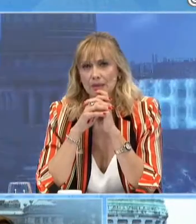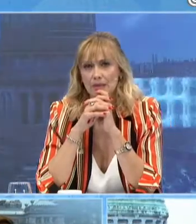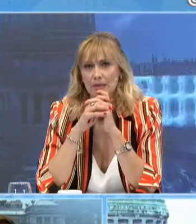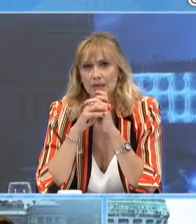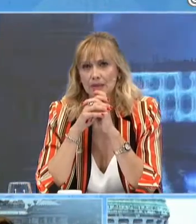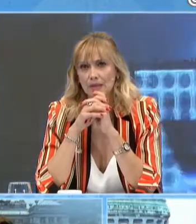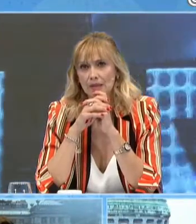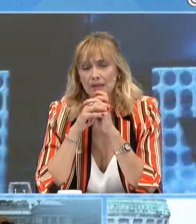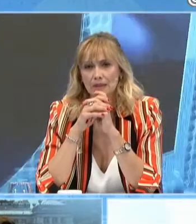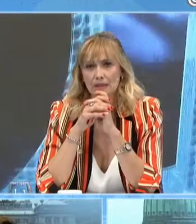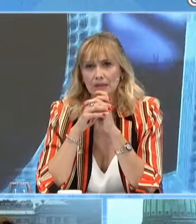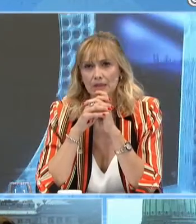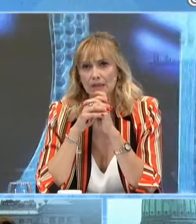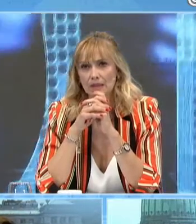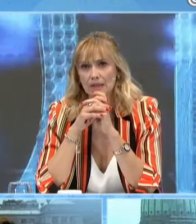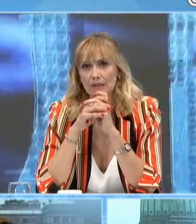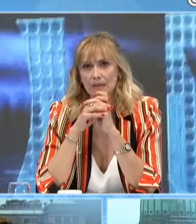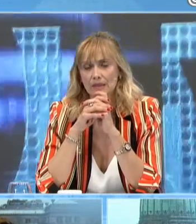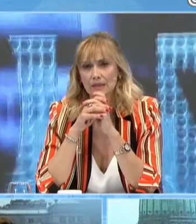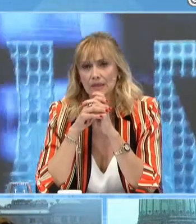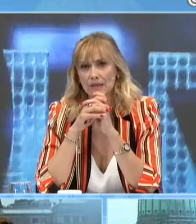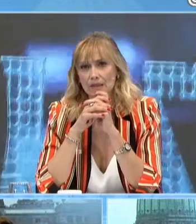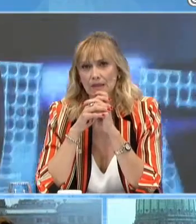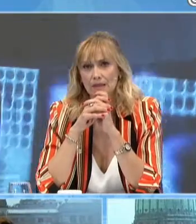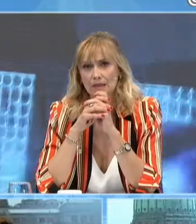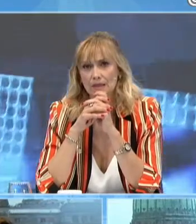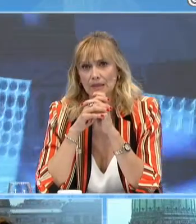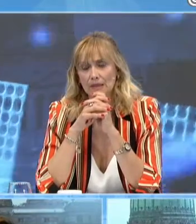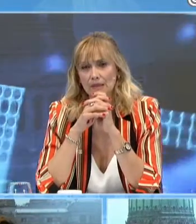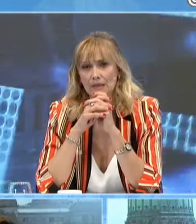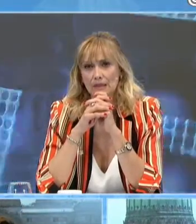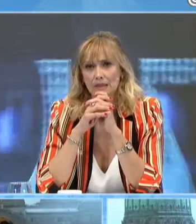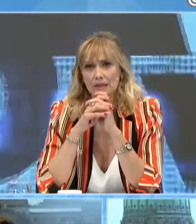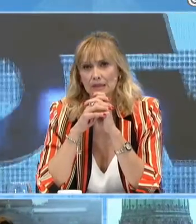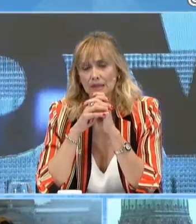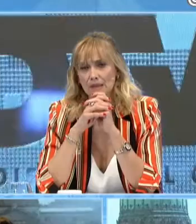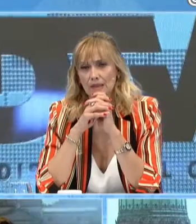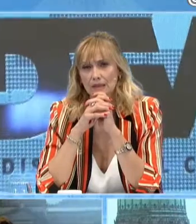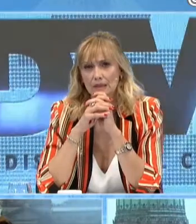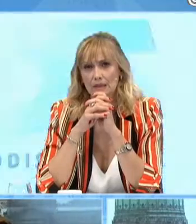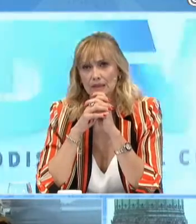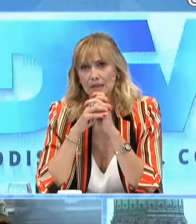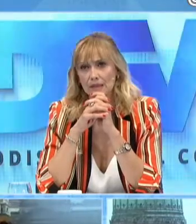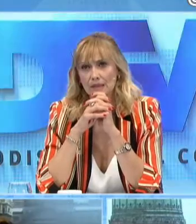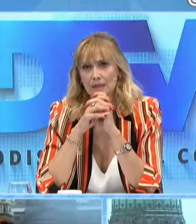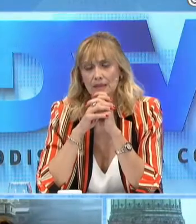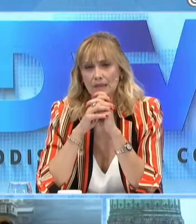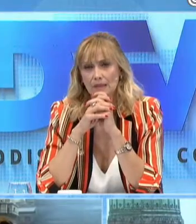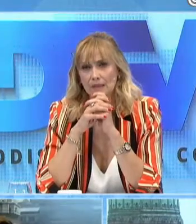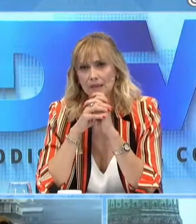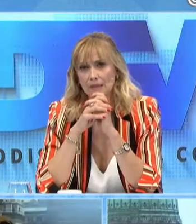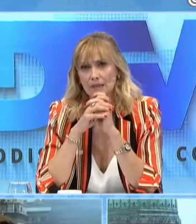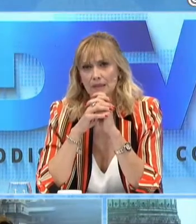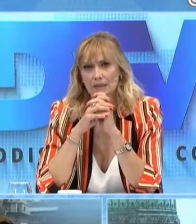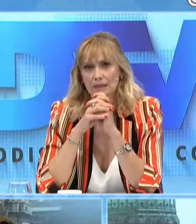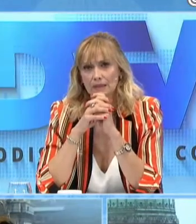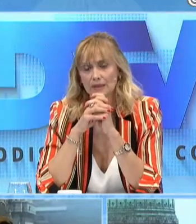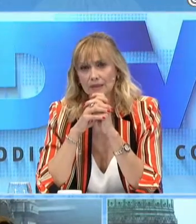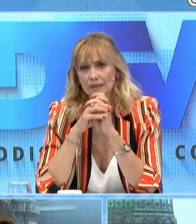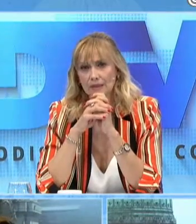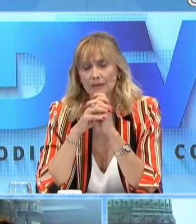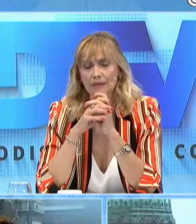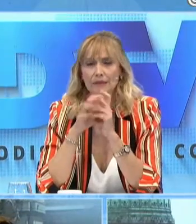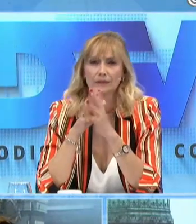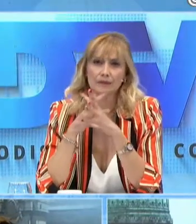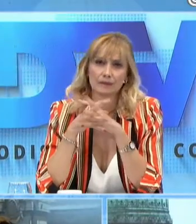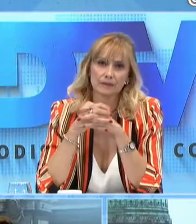que son periodistas se recordarán que había graves denuncias, inclusive en otro tiempo, de algunas empresas muy importantes de la